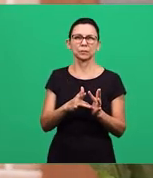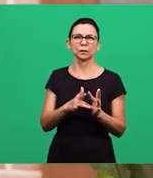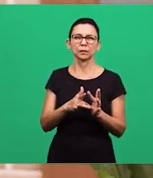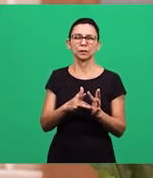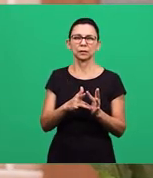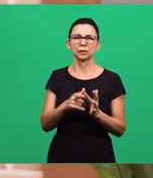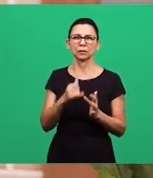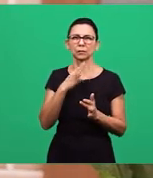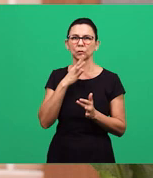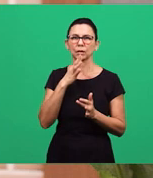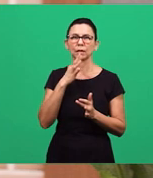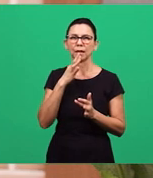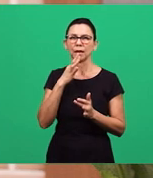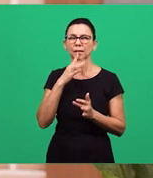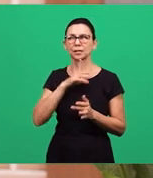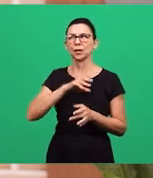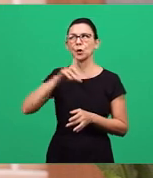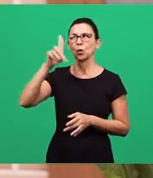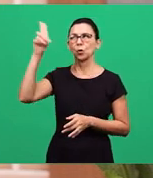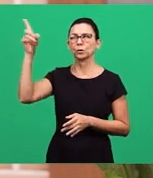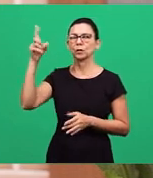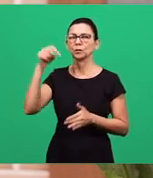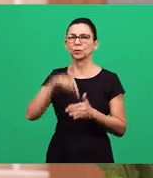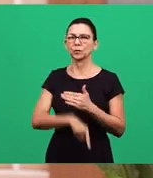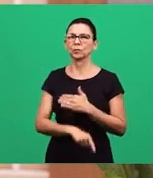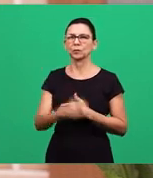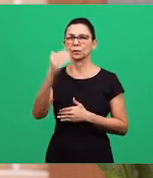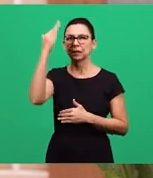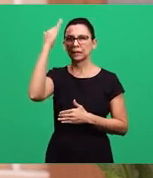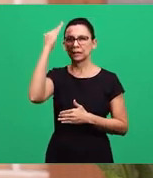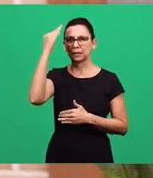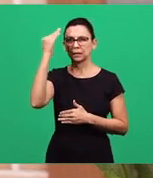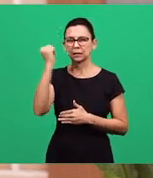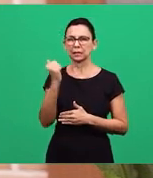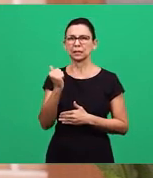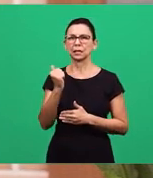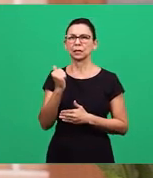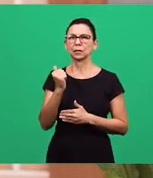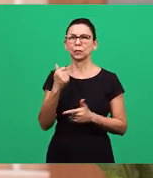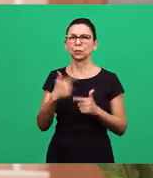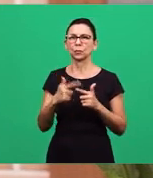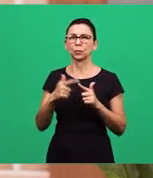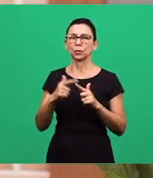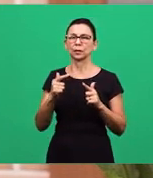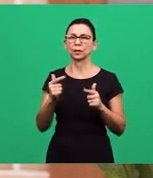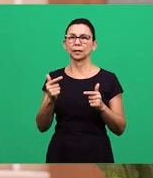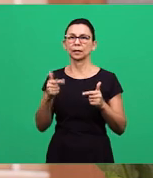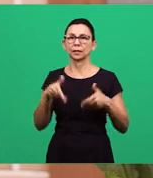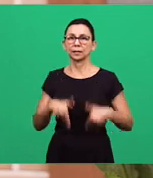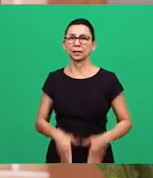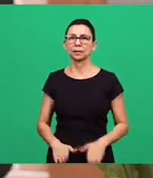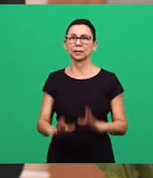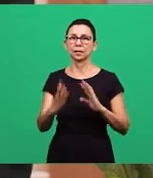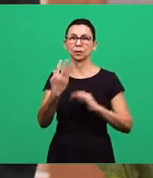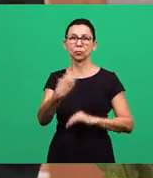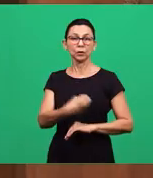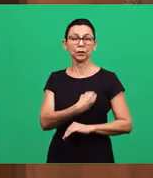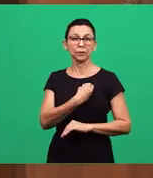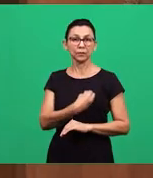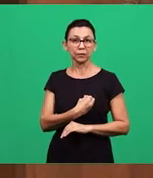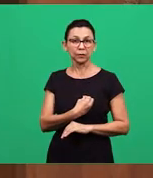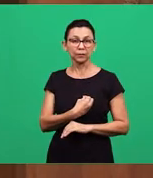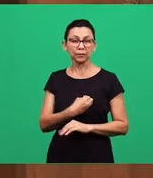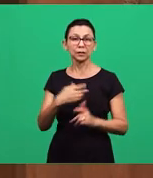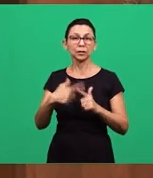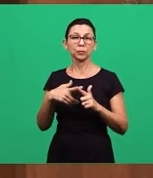están y mejor, saben muy bien a dónde están yendo, dónde es su destino. Y hoy, en este día